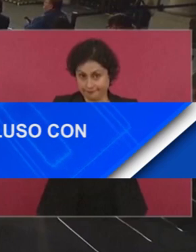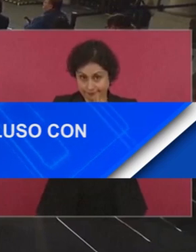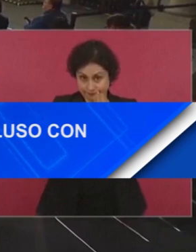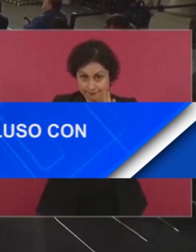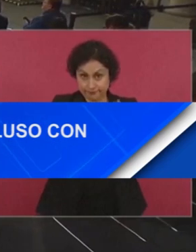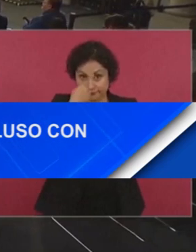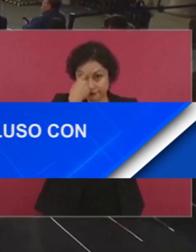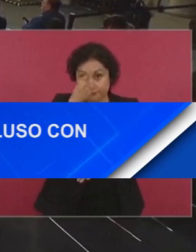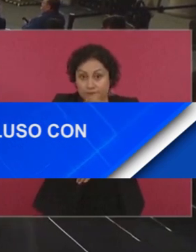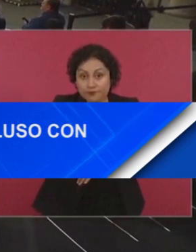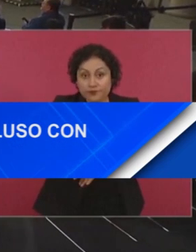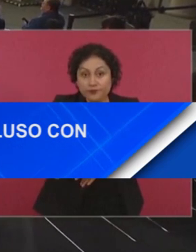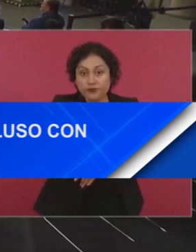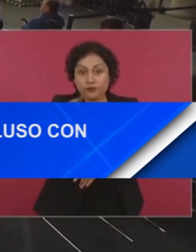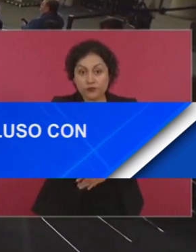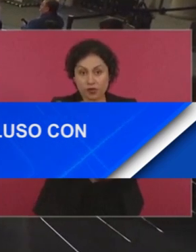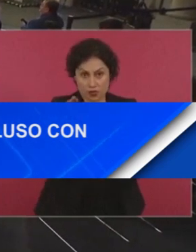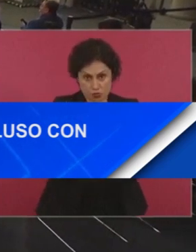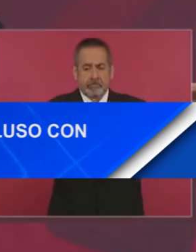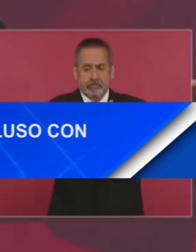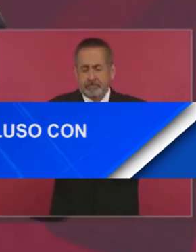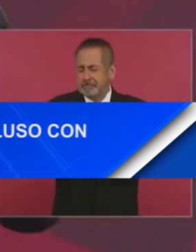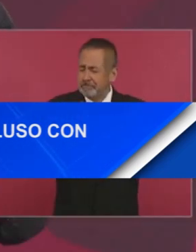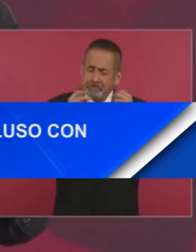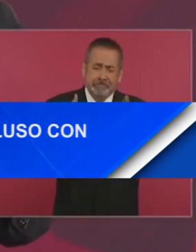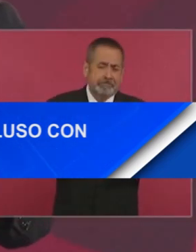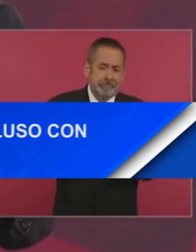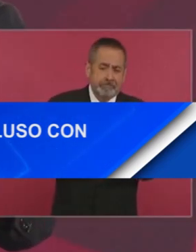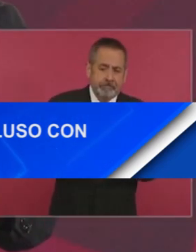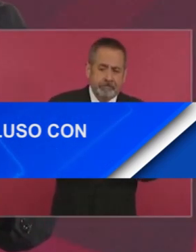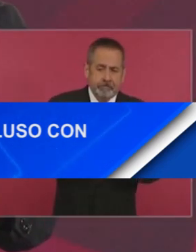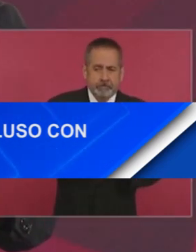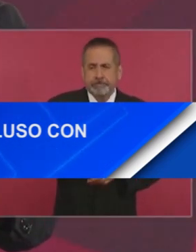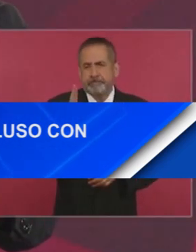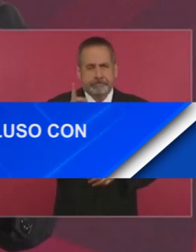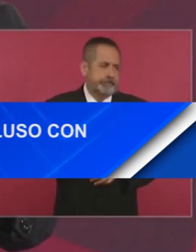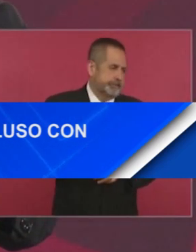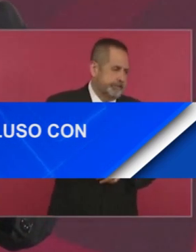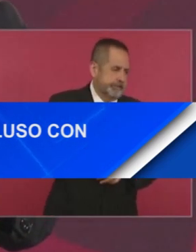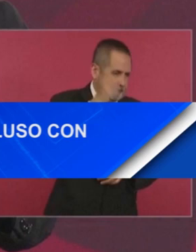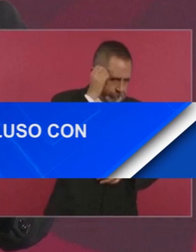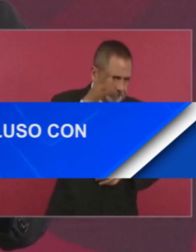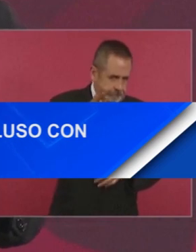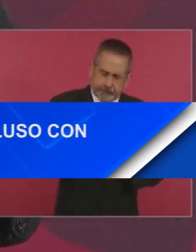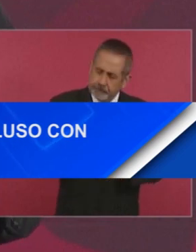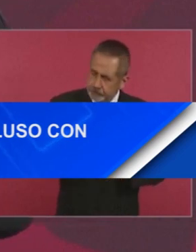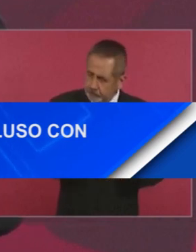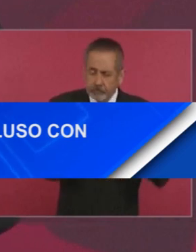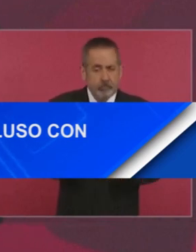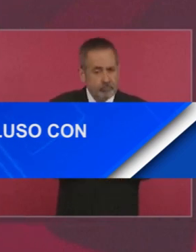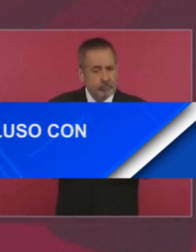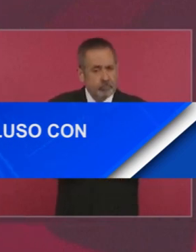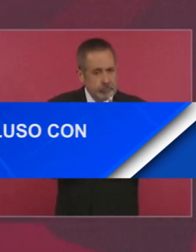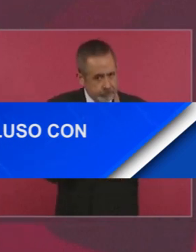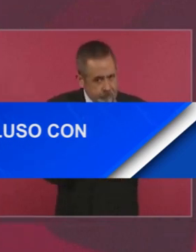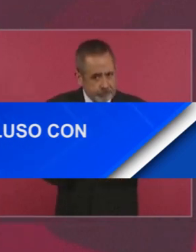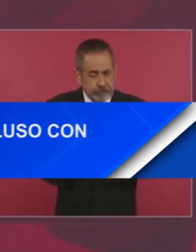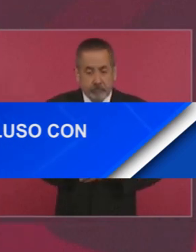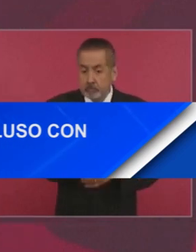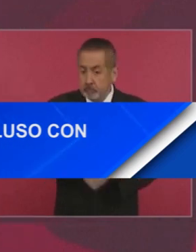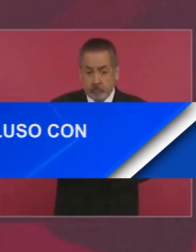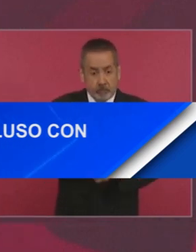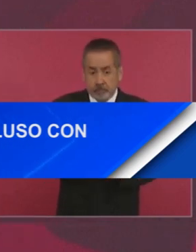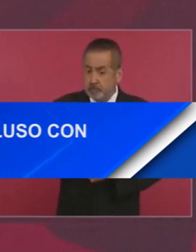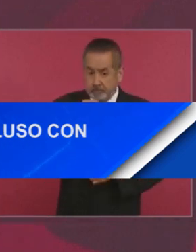Obrador garantizó su total apoyo a Cuba incluida la venta de petróleo tras sanjar rumores sobre